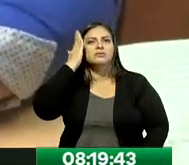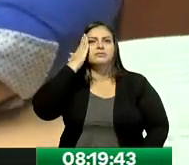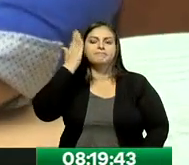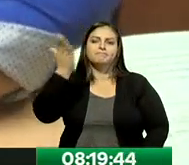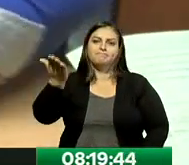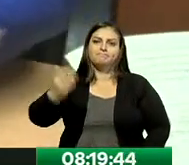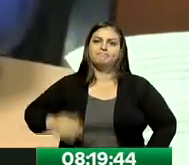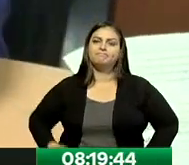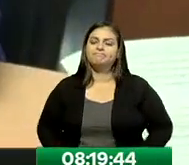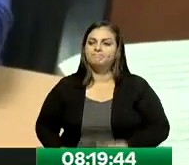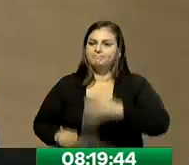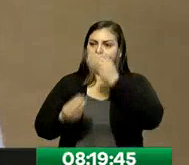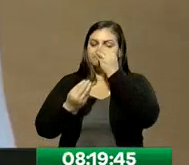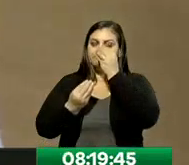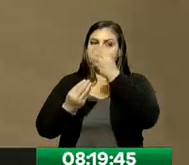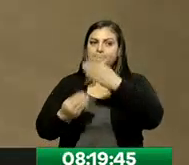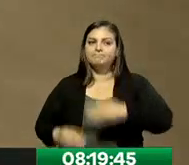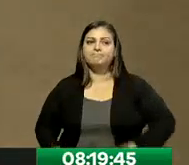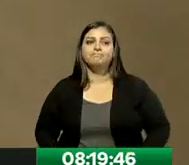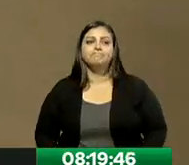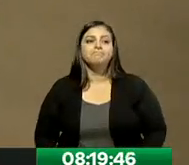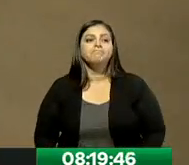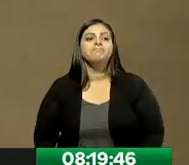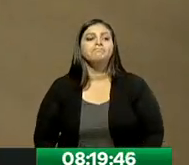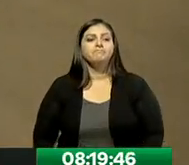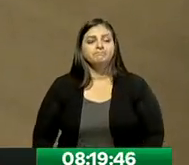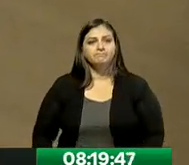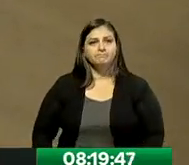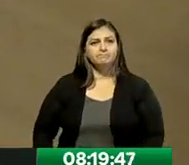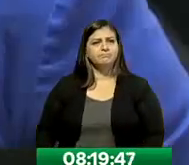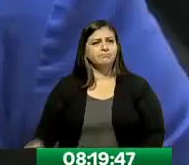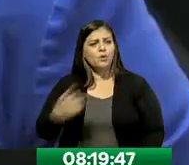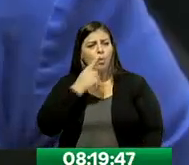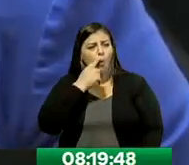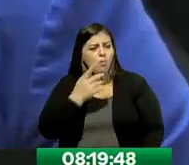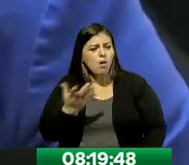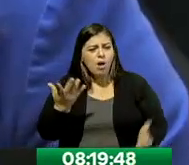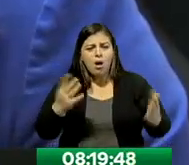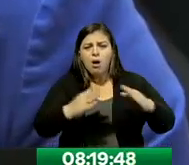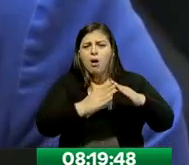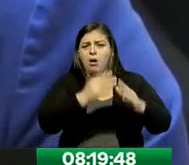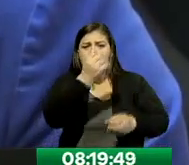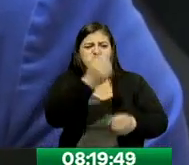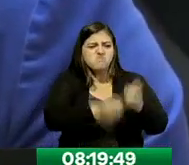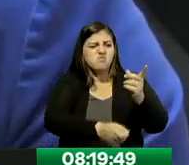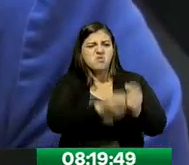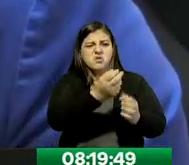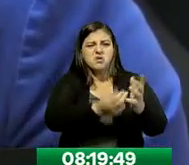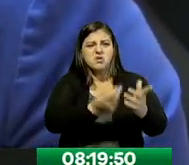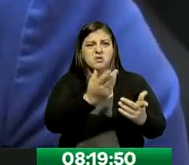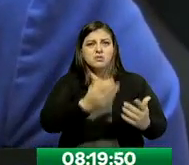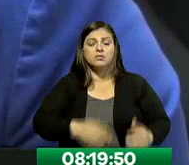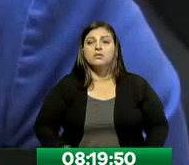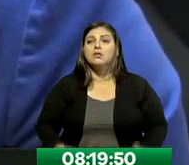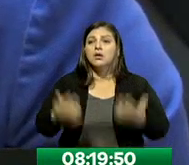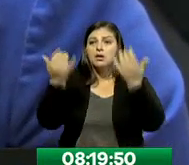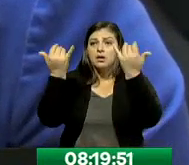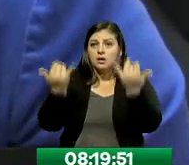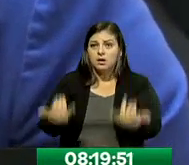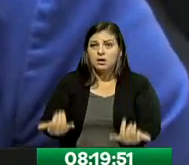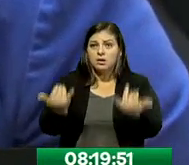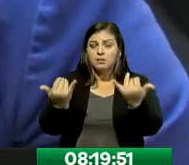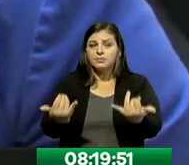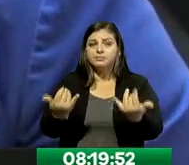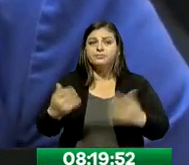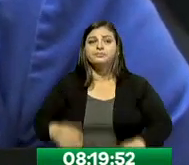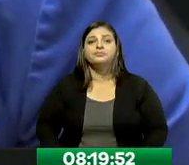fiscal especializada, muchas son abandonadas en el proceso. Se trata de ingresarla de forma inmediata al sistema de protección de víctimas y testigos